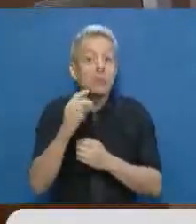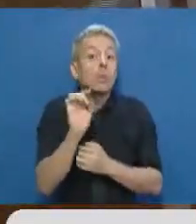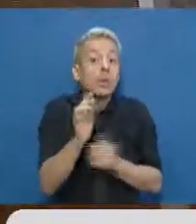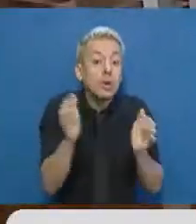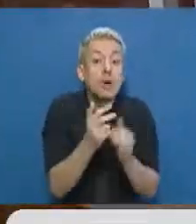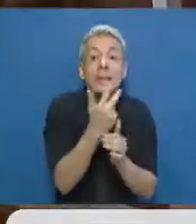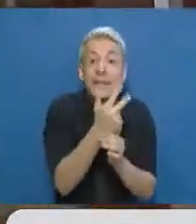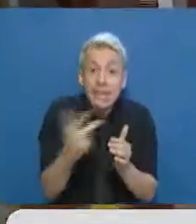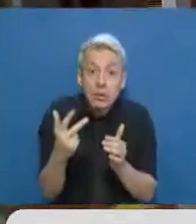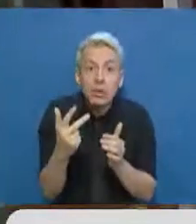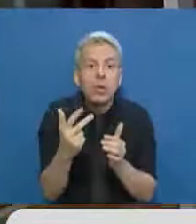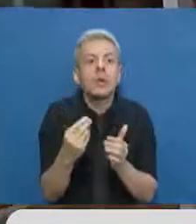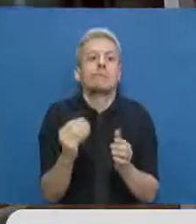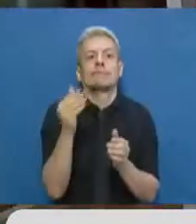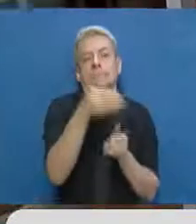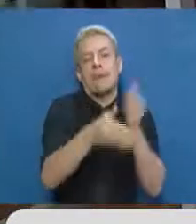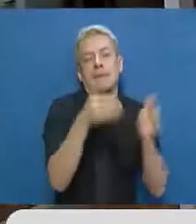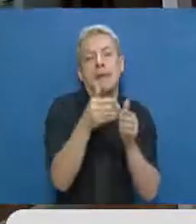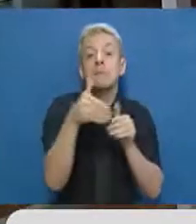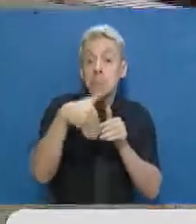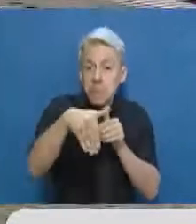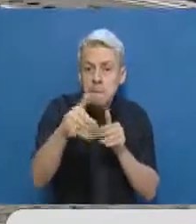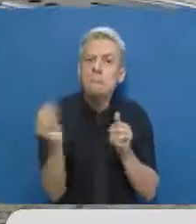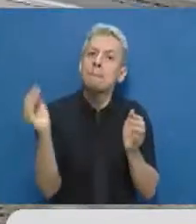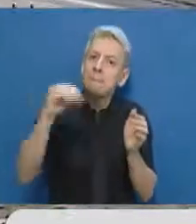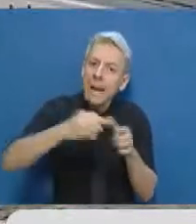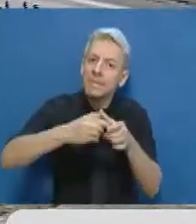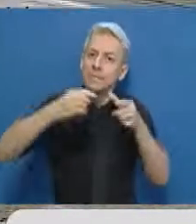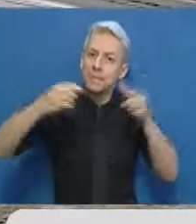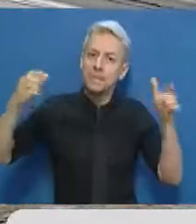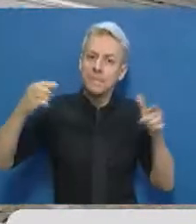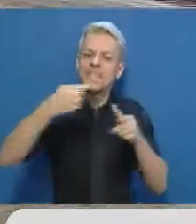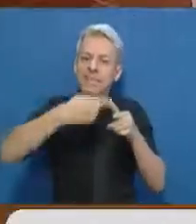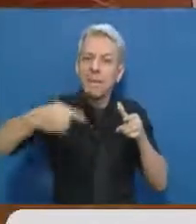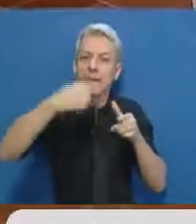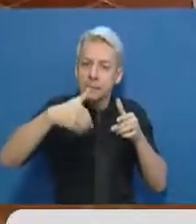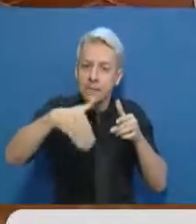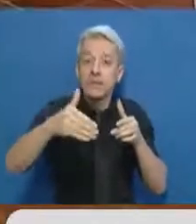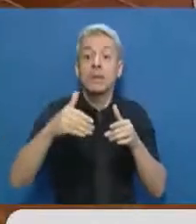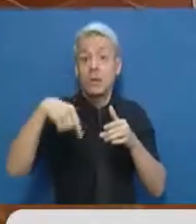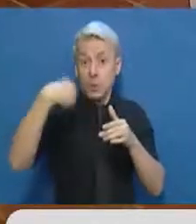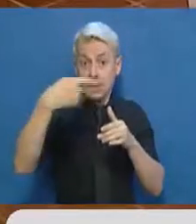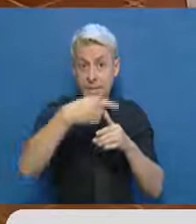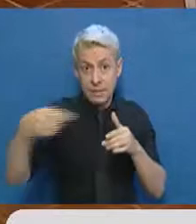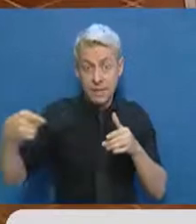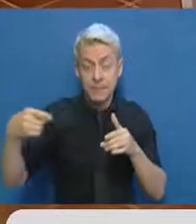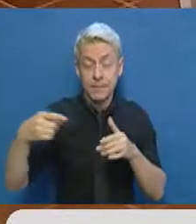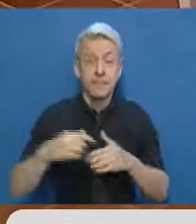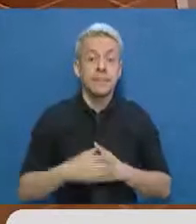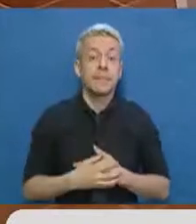irán incrementando estos alumnos a medida que pasen las semanas. La semana entrante va